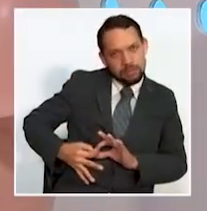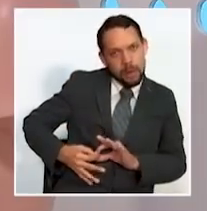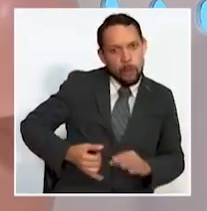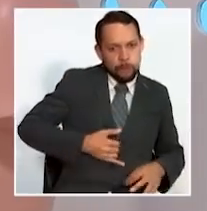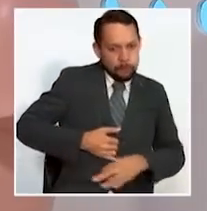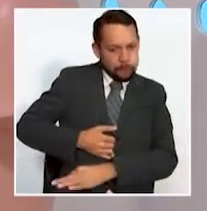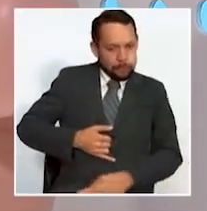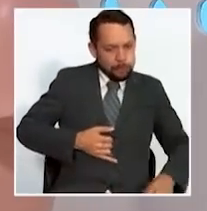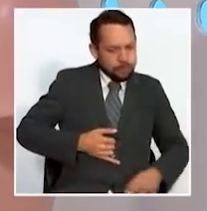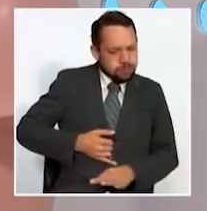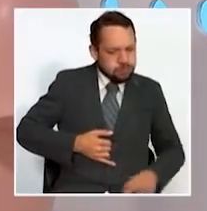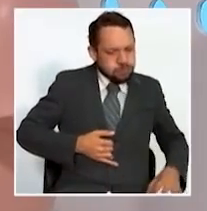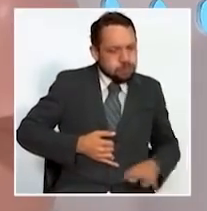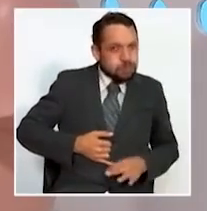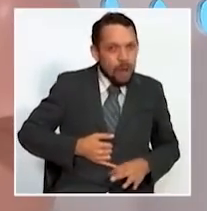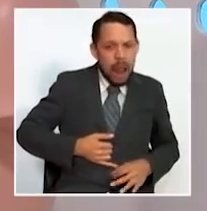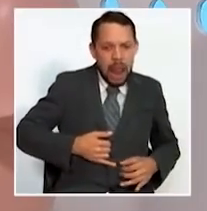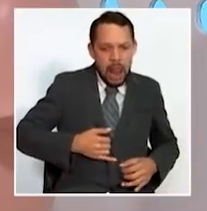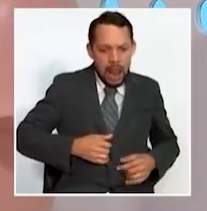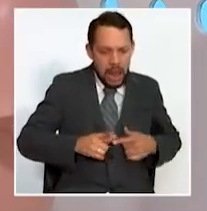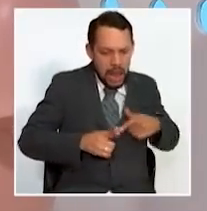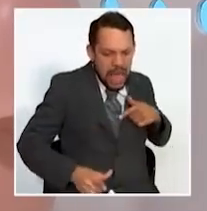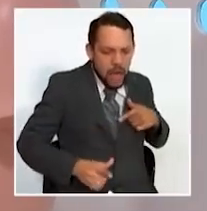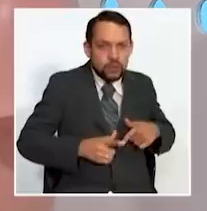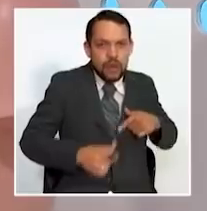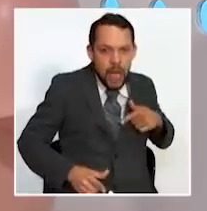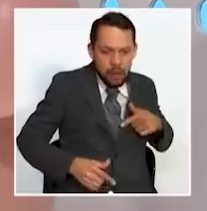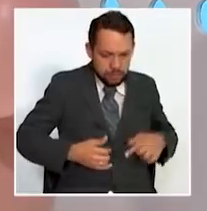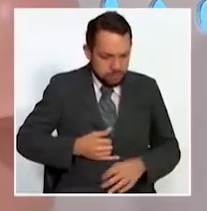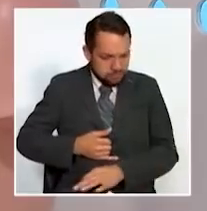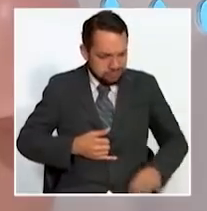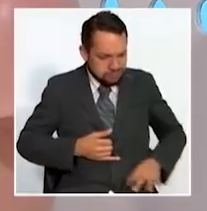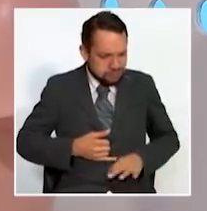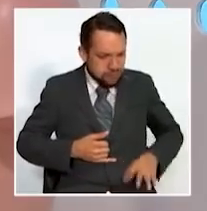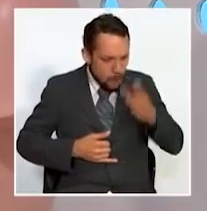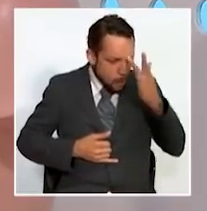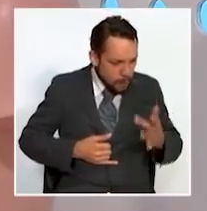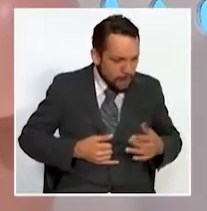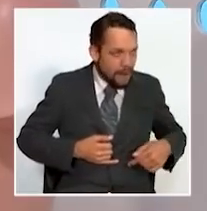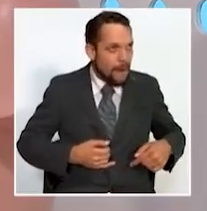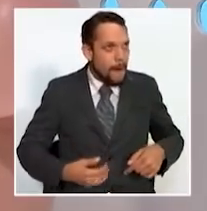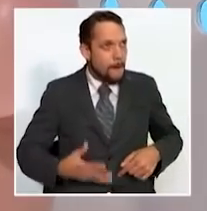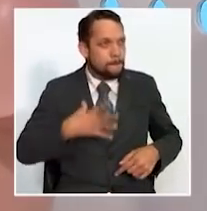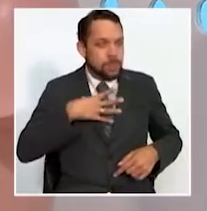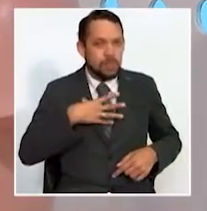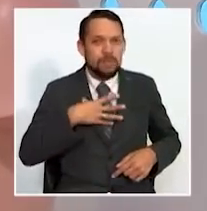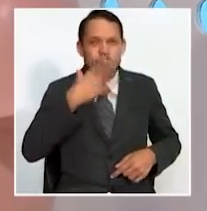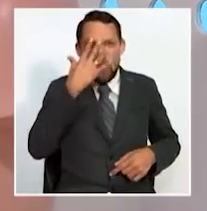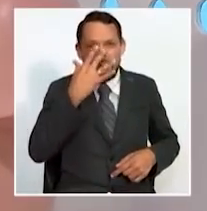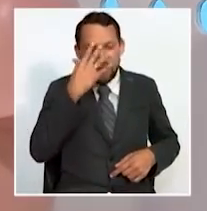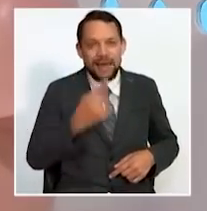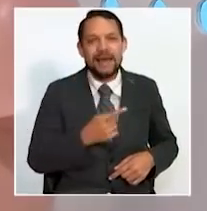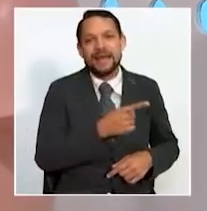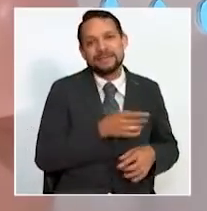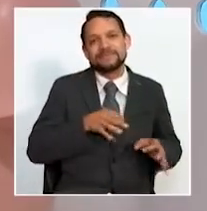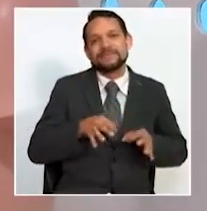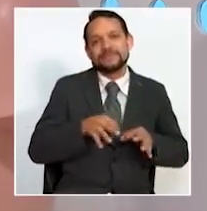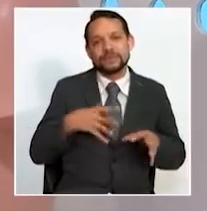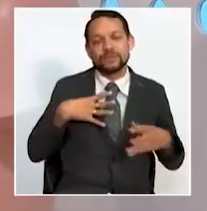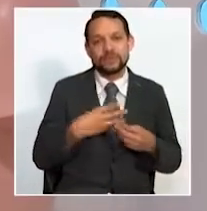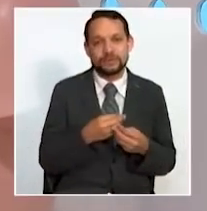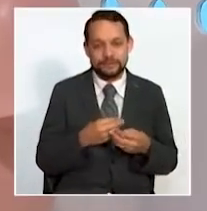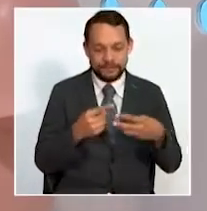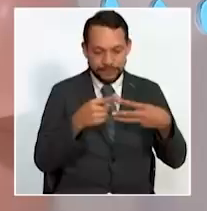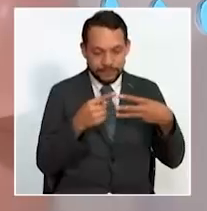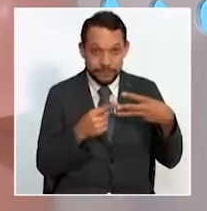¿qué tiene que ver con esta parte? Y resulta que cuando nosotros nos estamos formando desde la parte embriológica, nos formamos de 3 capas.